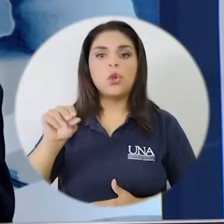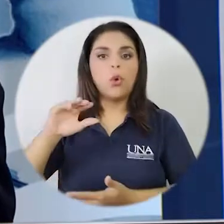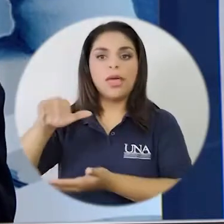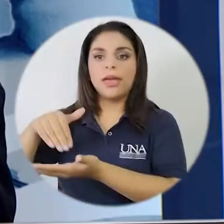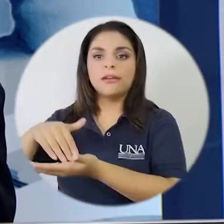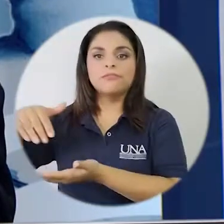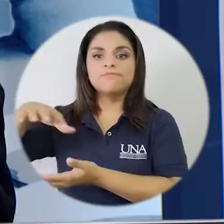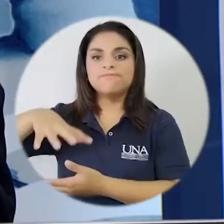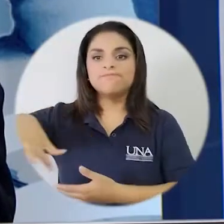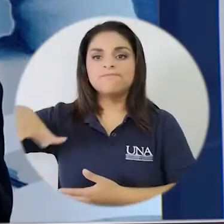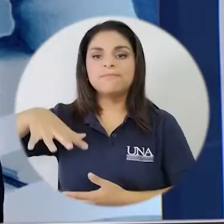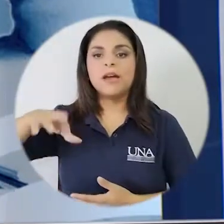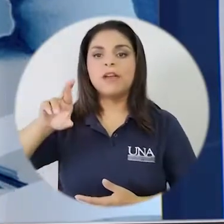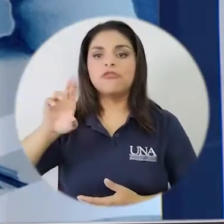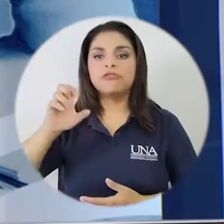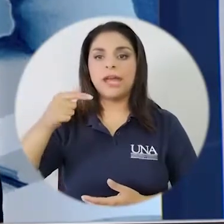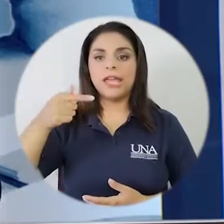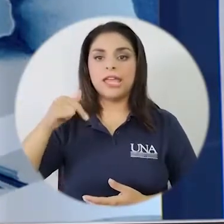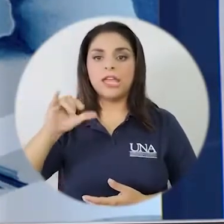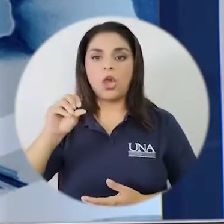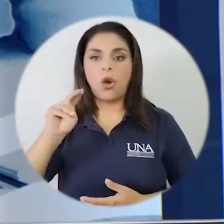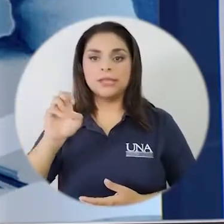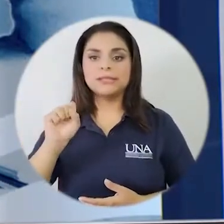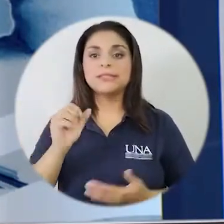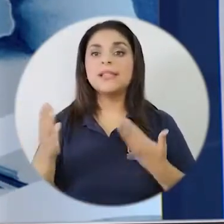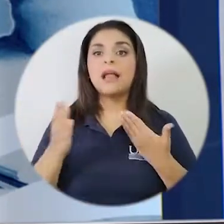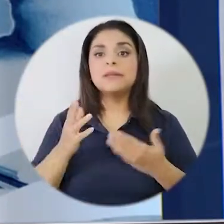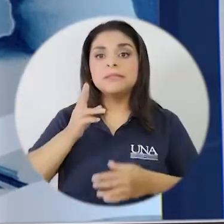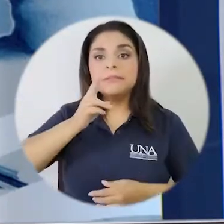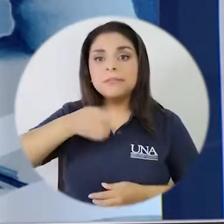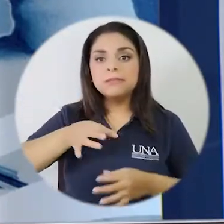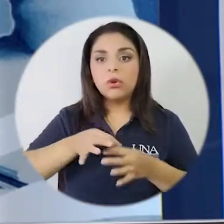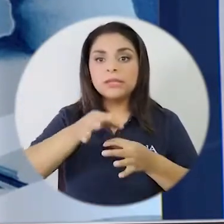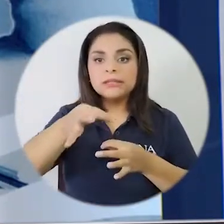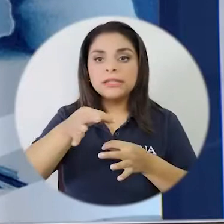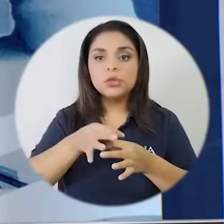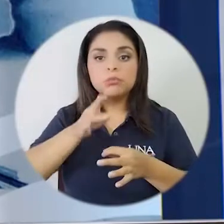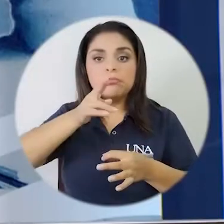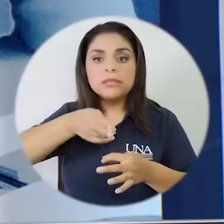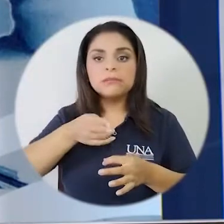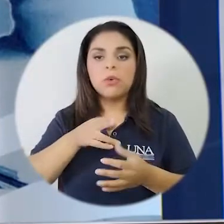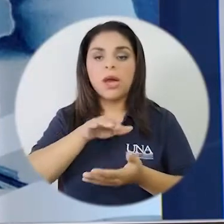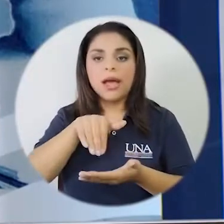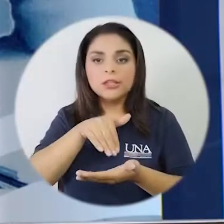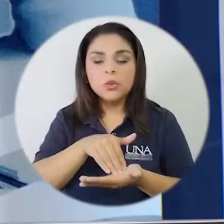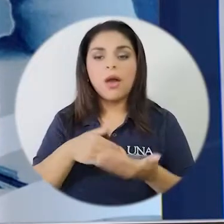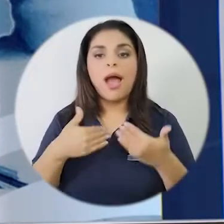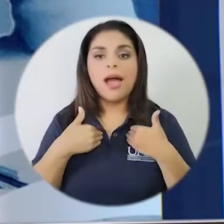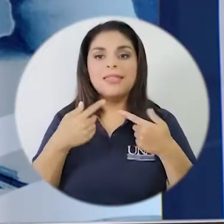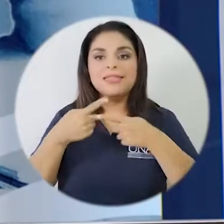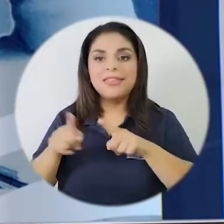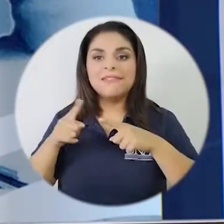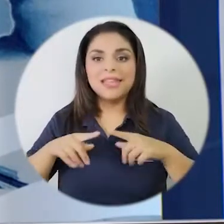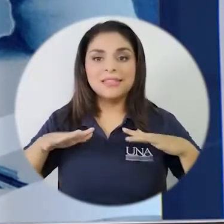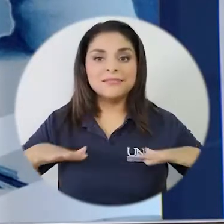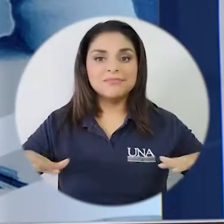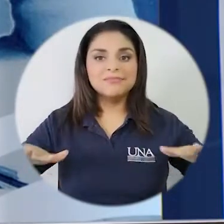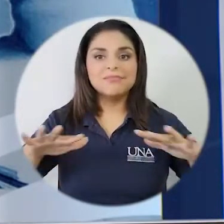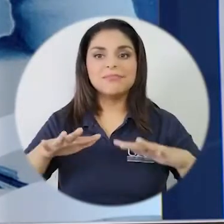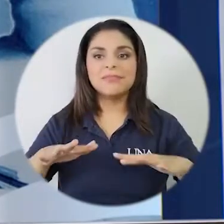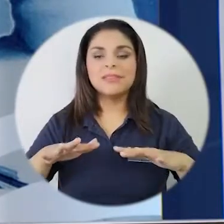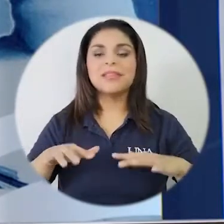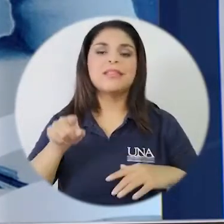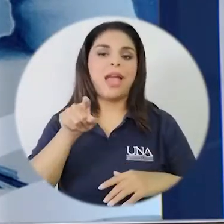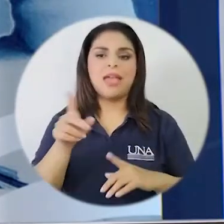territorios y no de regiones. Exacto. ¿Verdad? Probablemente en un mismo cantón, en un mismo distrito, encontramos diferentes territorios y aplicamos el